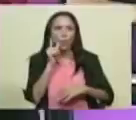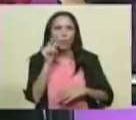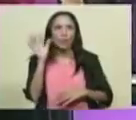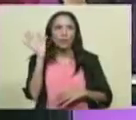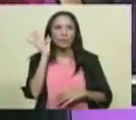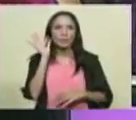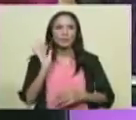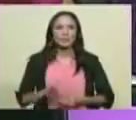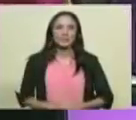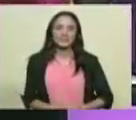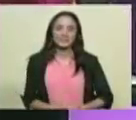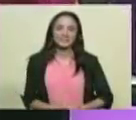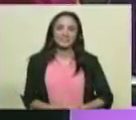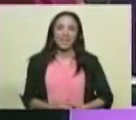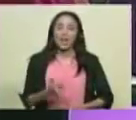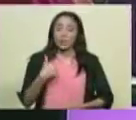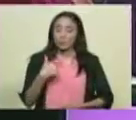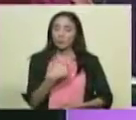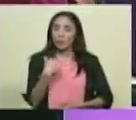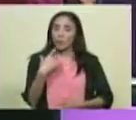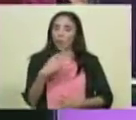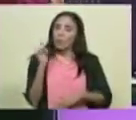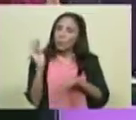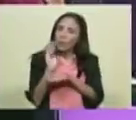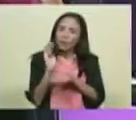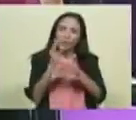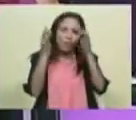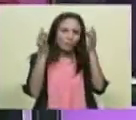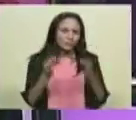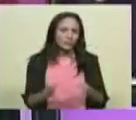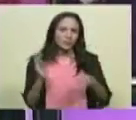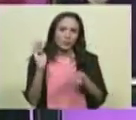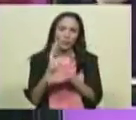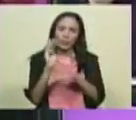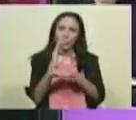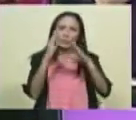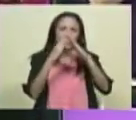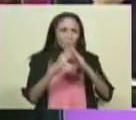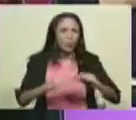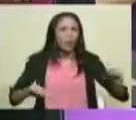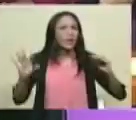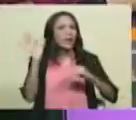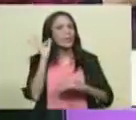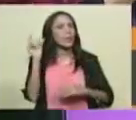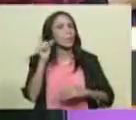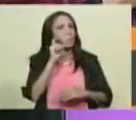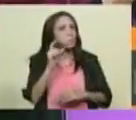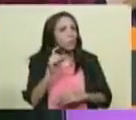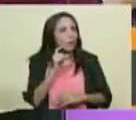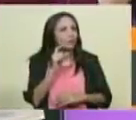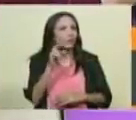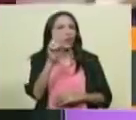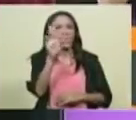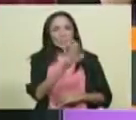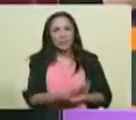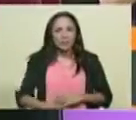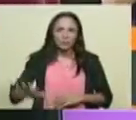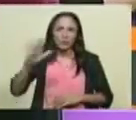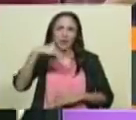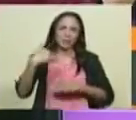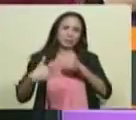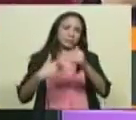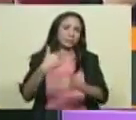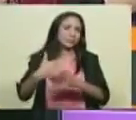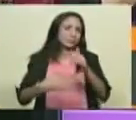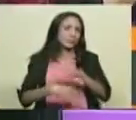mujeres. Yo me declaro el protector de las mujeres embarazadas de Venezuela, de aquí para el